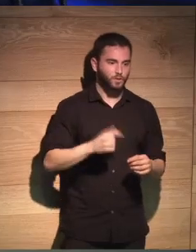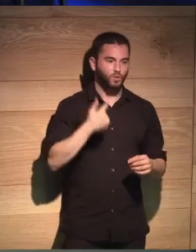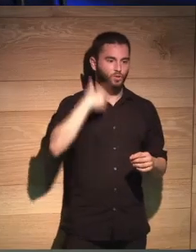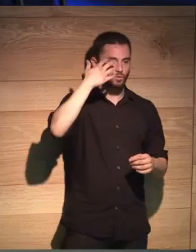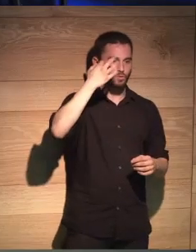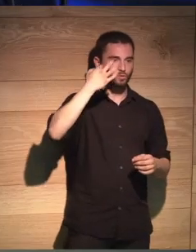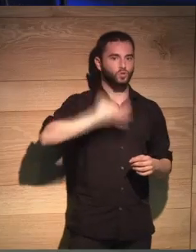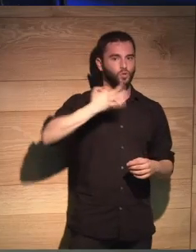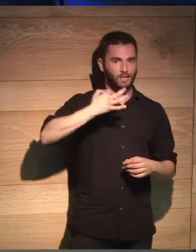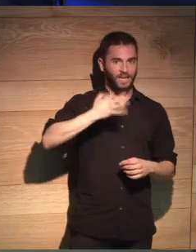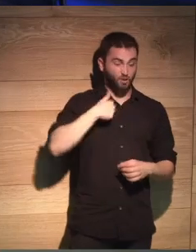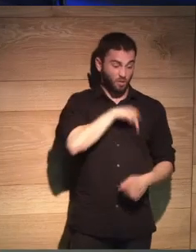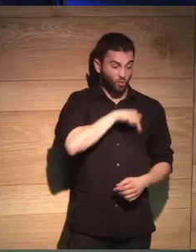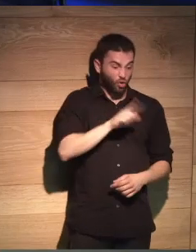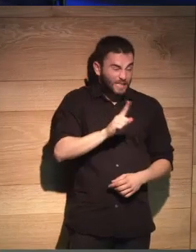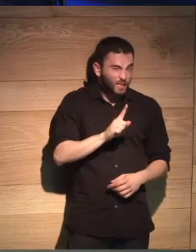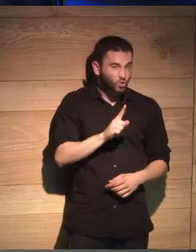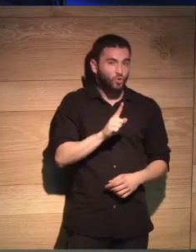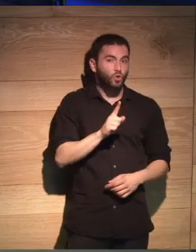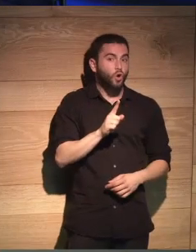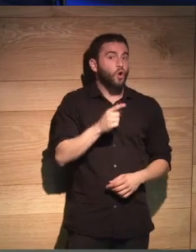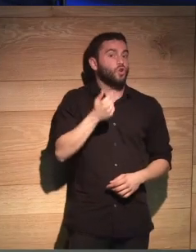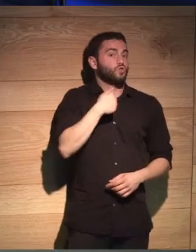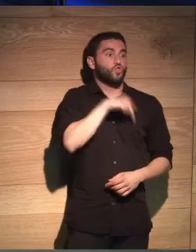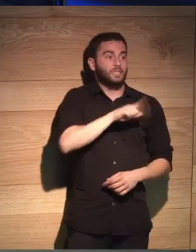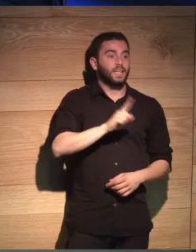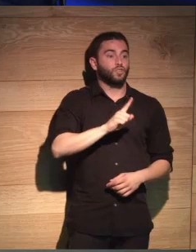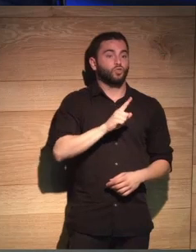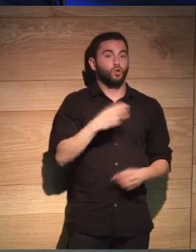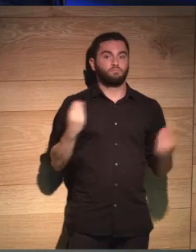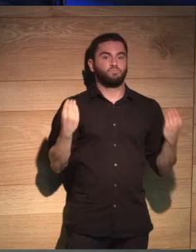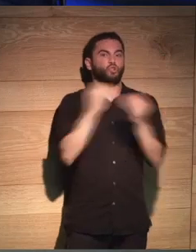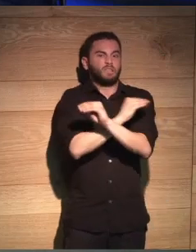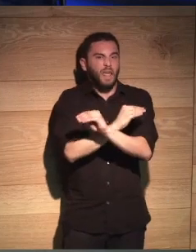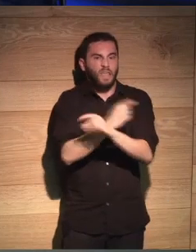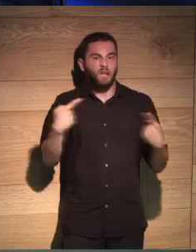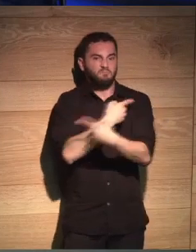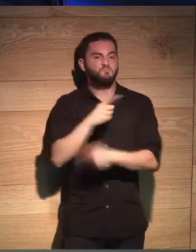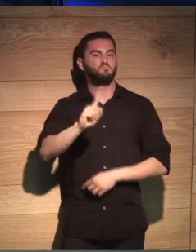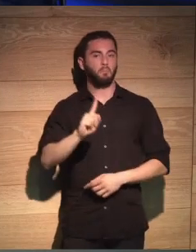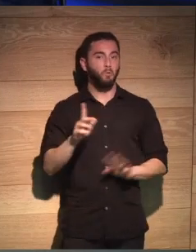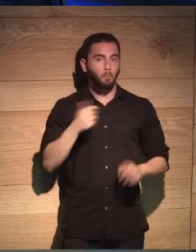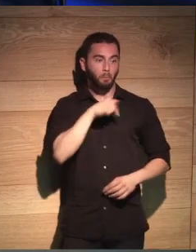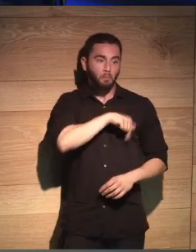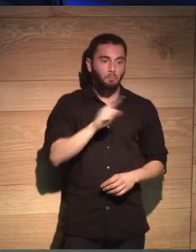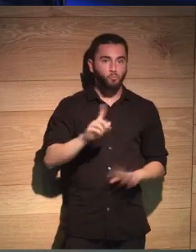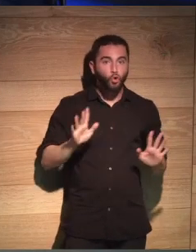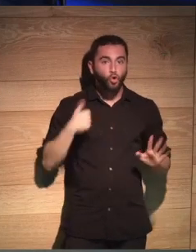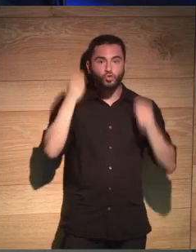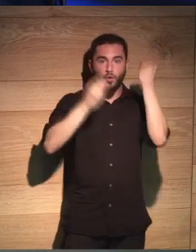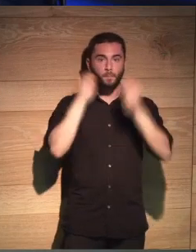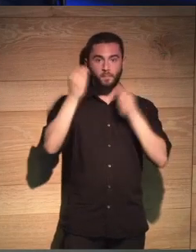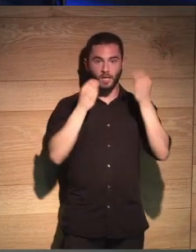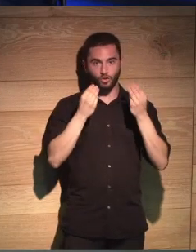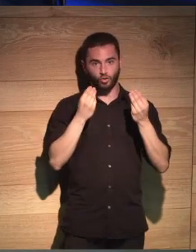que no siento que haya que se contradiga con lo que usted está diciendo, ¿no? Yo creo que era